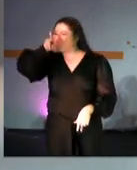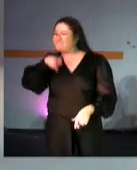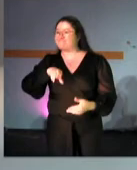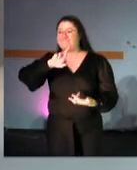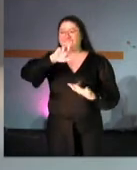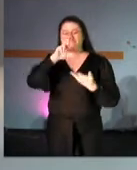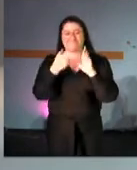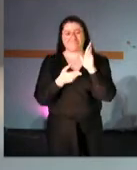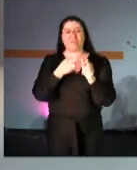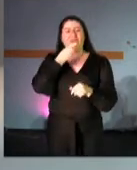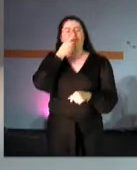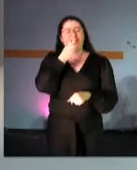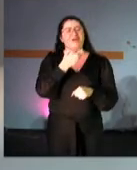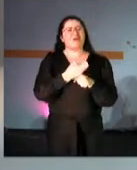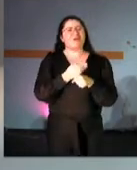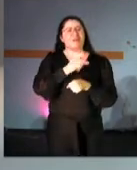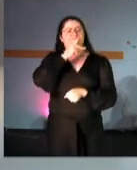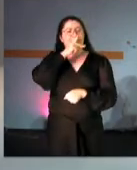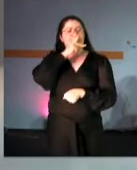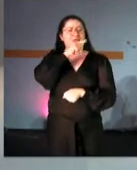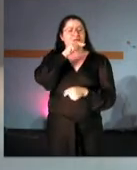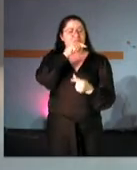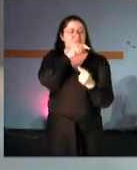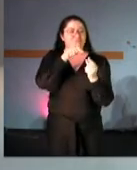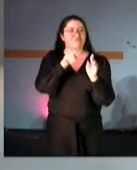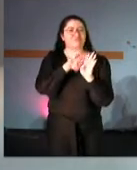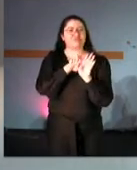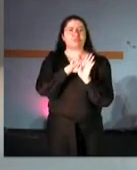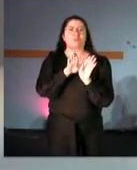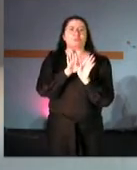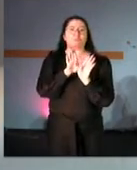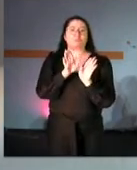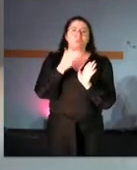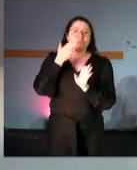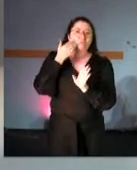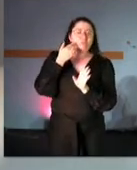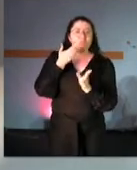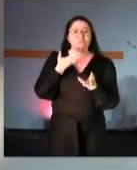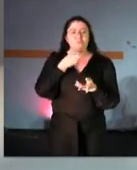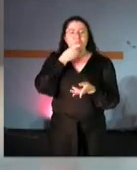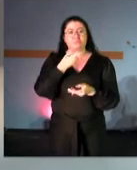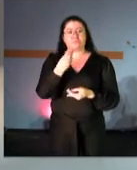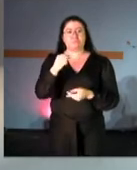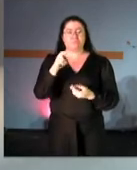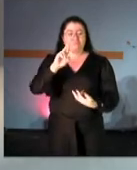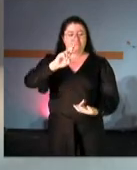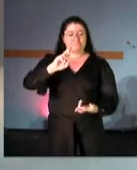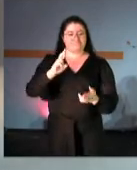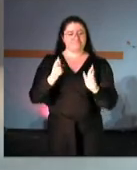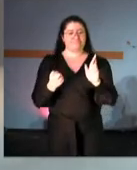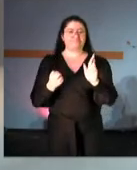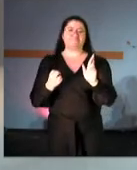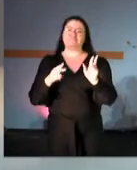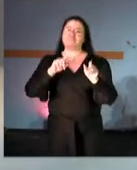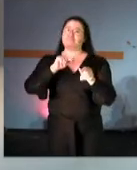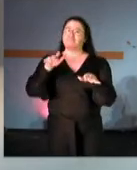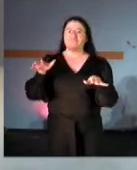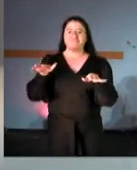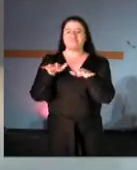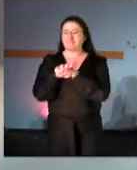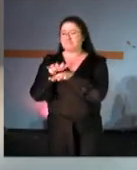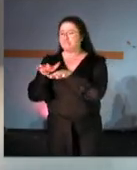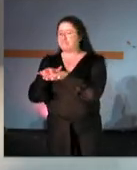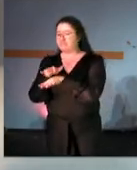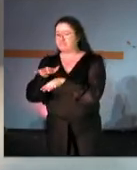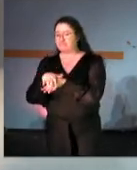mucho esta palabra con quizá demasiada generosidad, le llamamos revolución a cualquier cambio profundo,